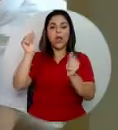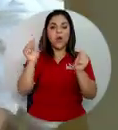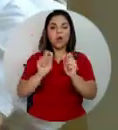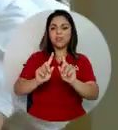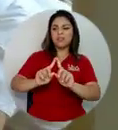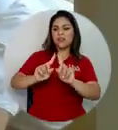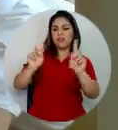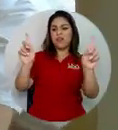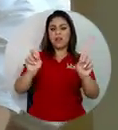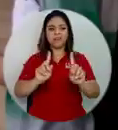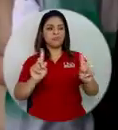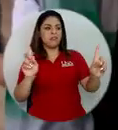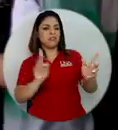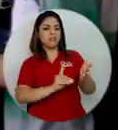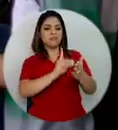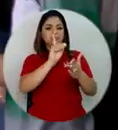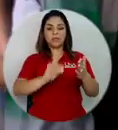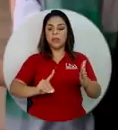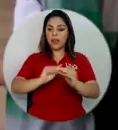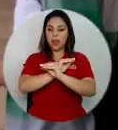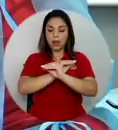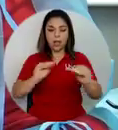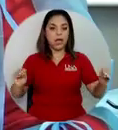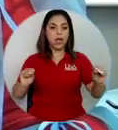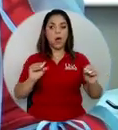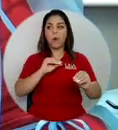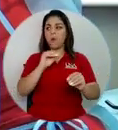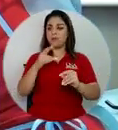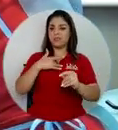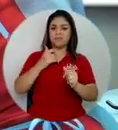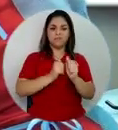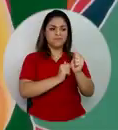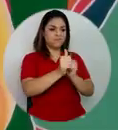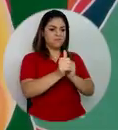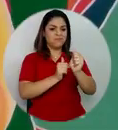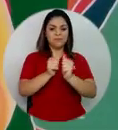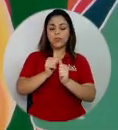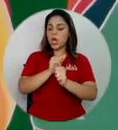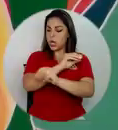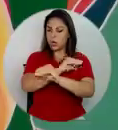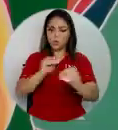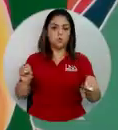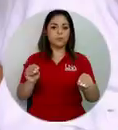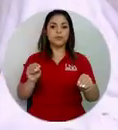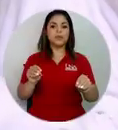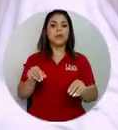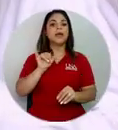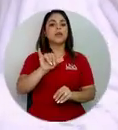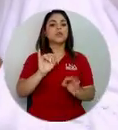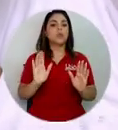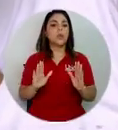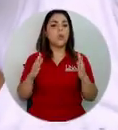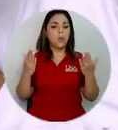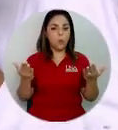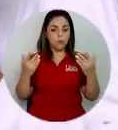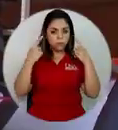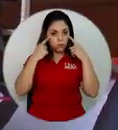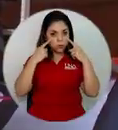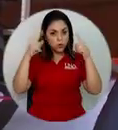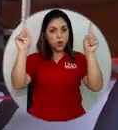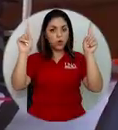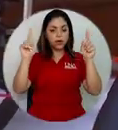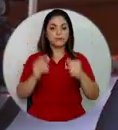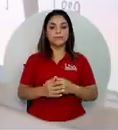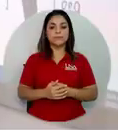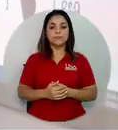sin discriminación y sin sentido de competencia. Ahora bien, esto se logra mediante el